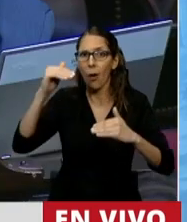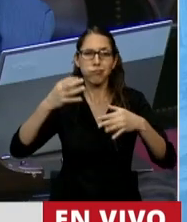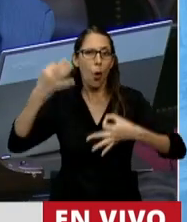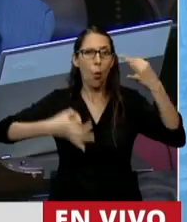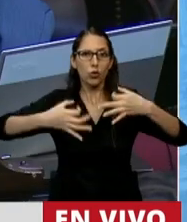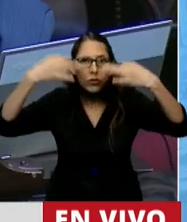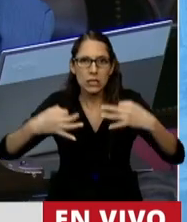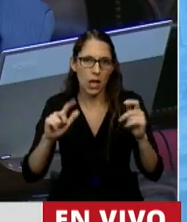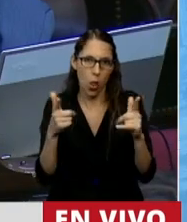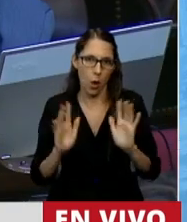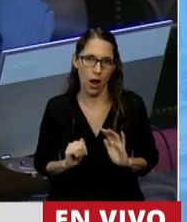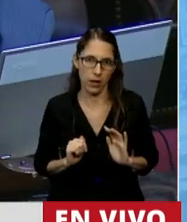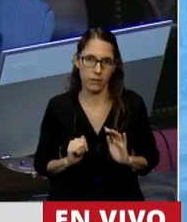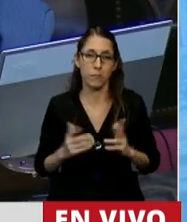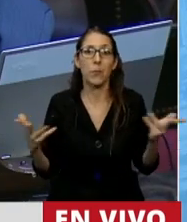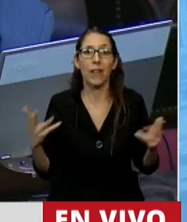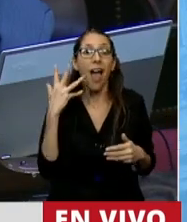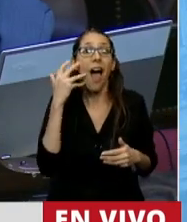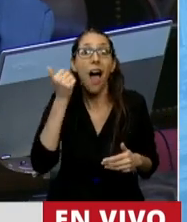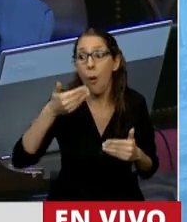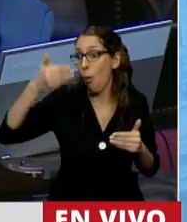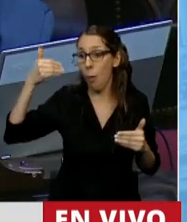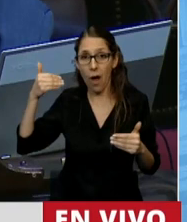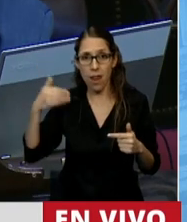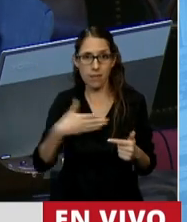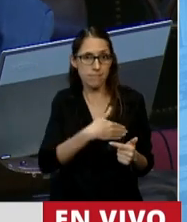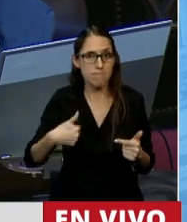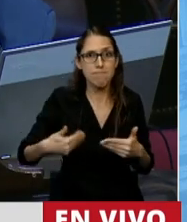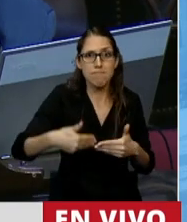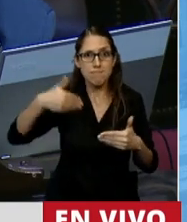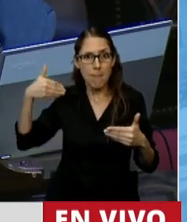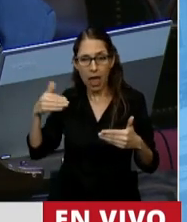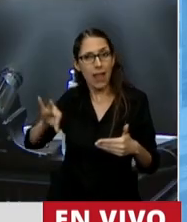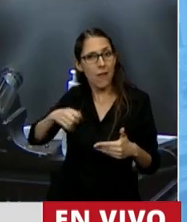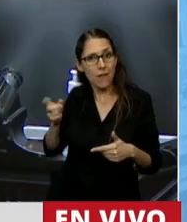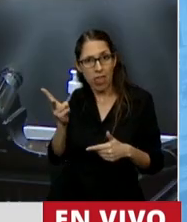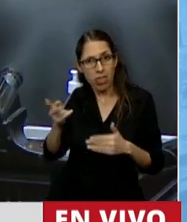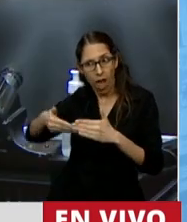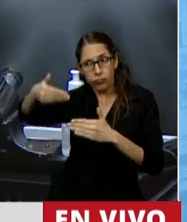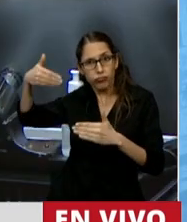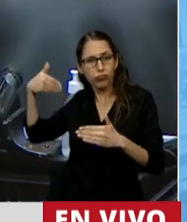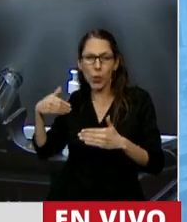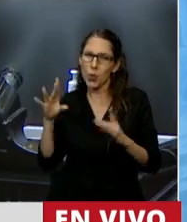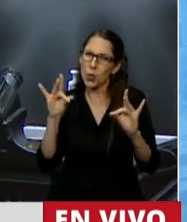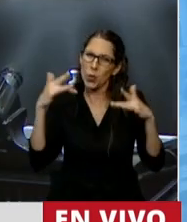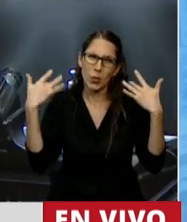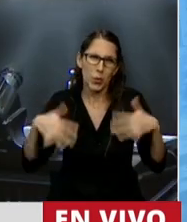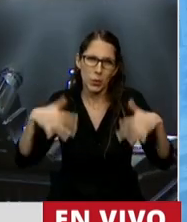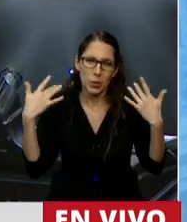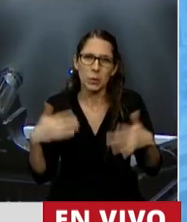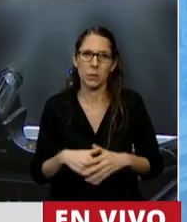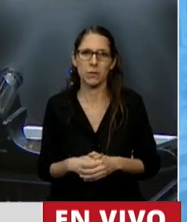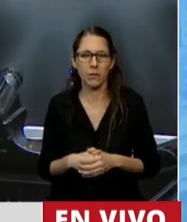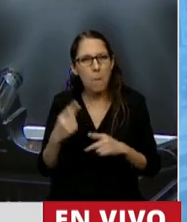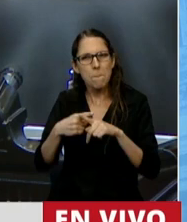porque la vida de nuestras abuelas, la vida de nuestras madres ha sido muy dura y por ellas, de